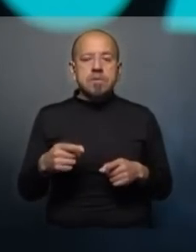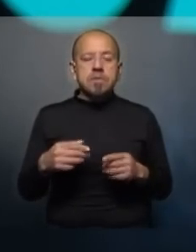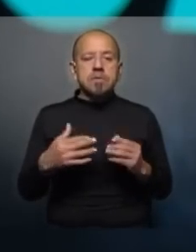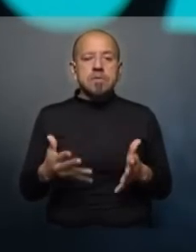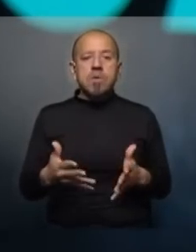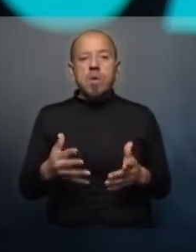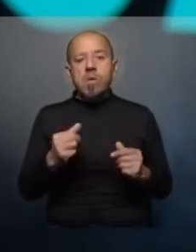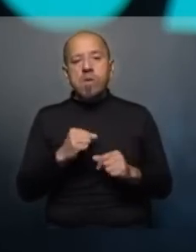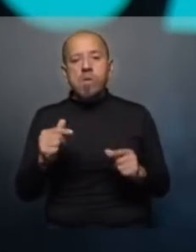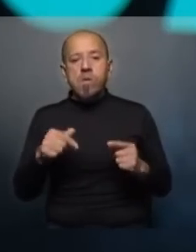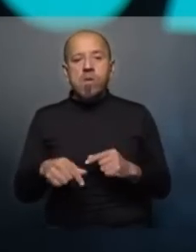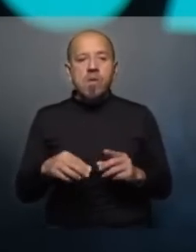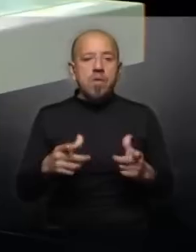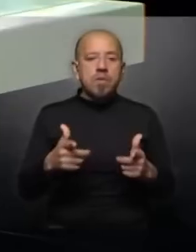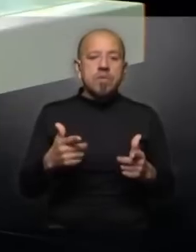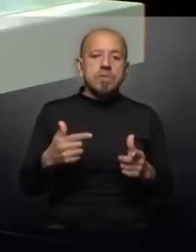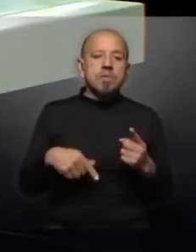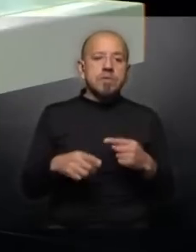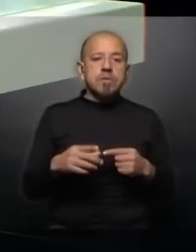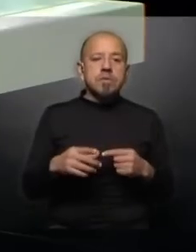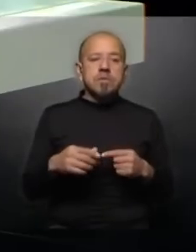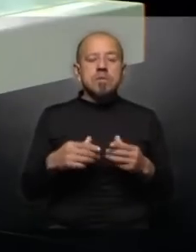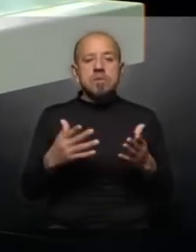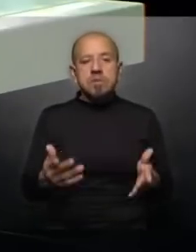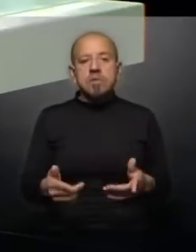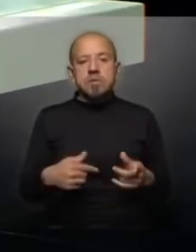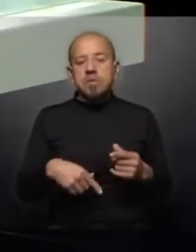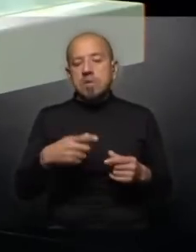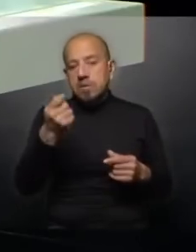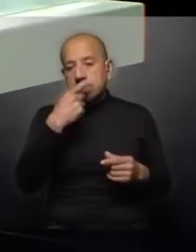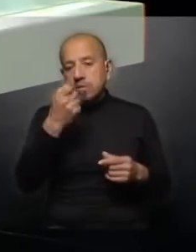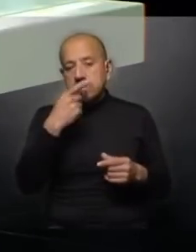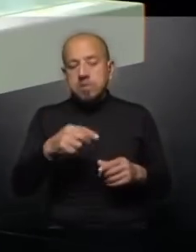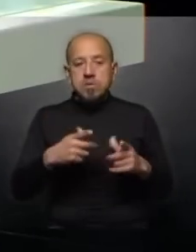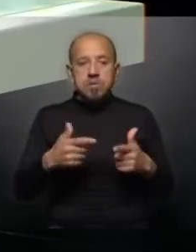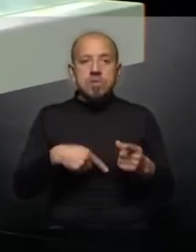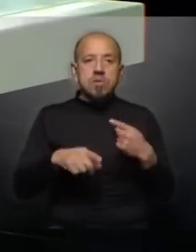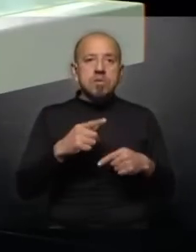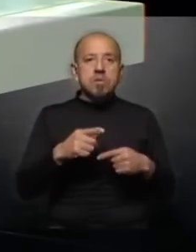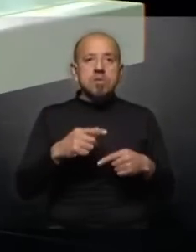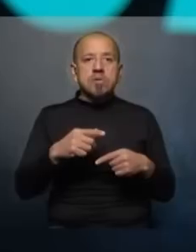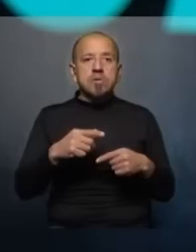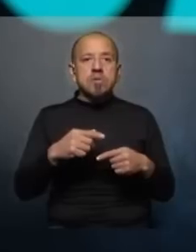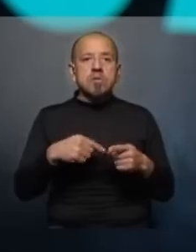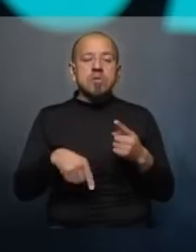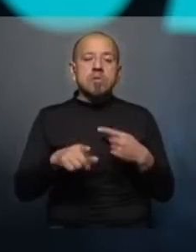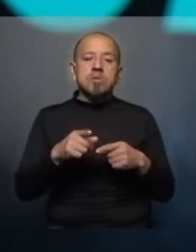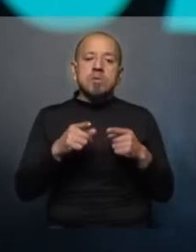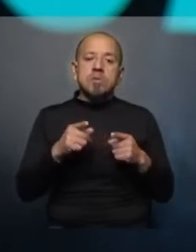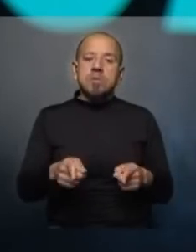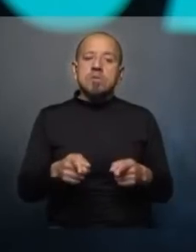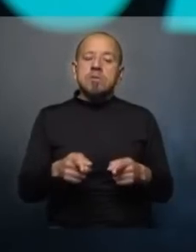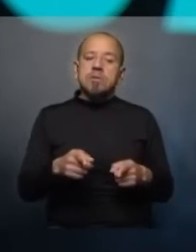haber visto hoy no hay tal medicamento tal antibiótico tal anticoagulante tal antihipertensivo Y eso